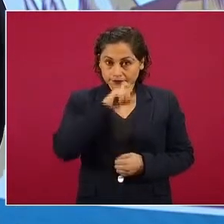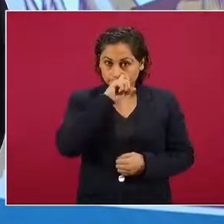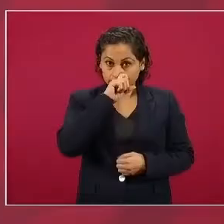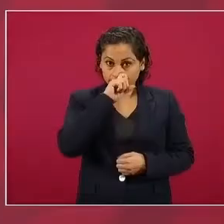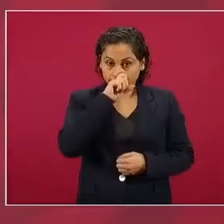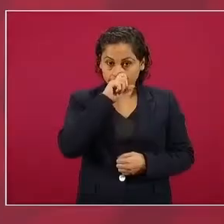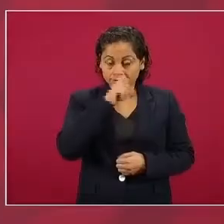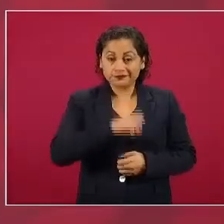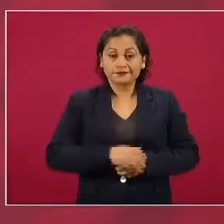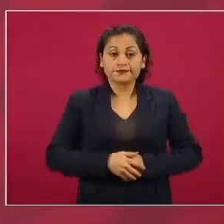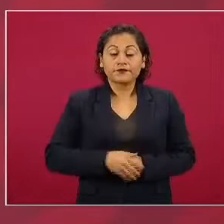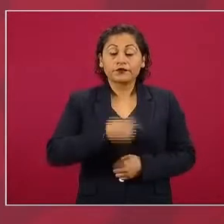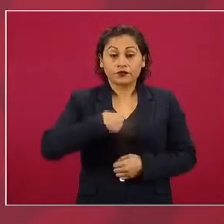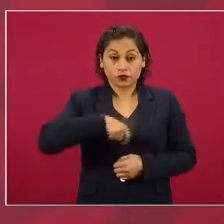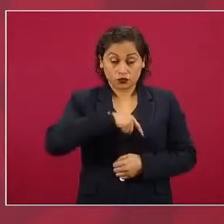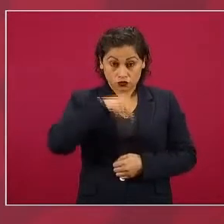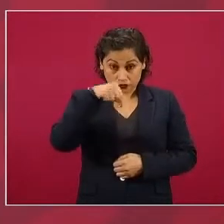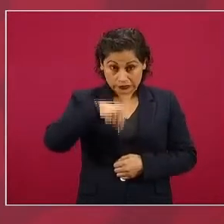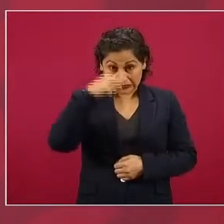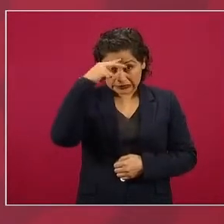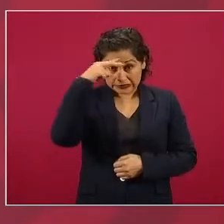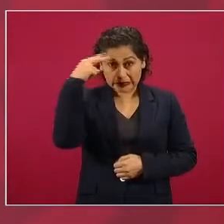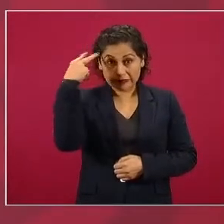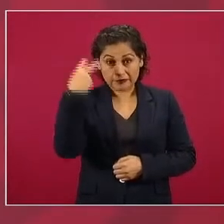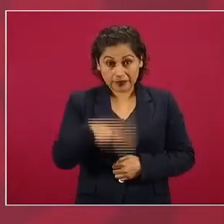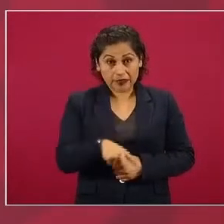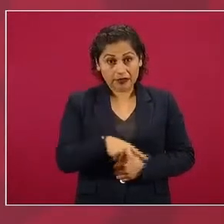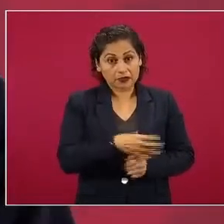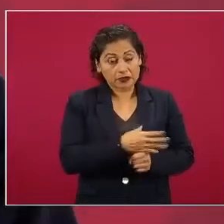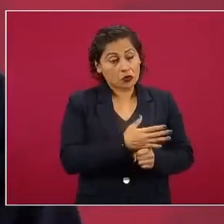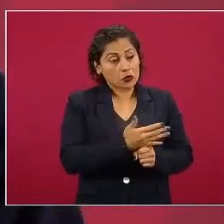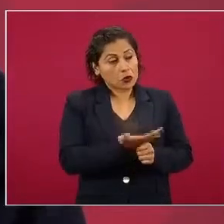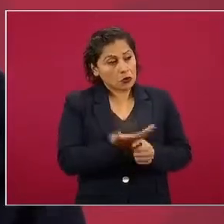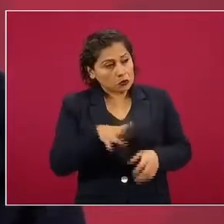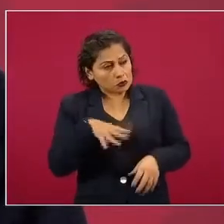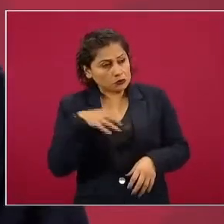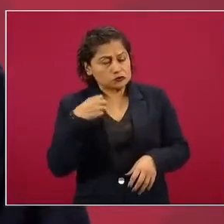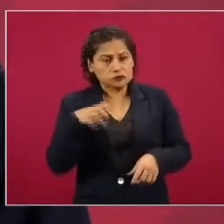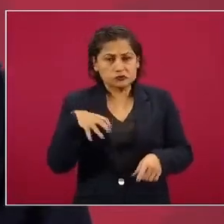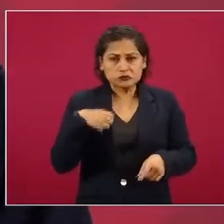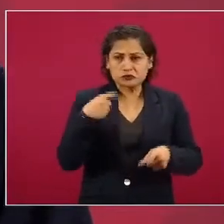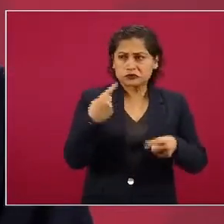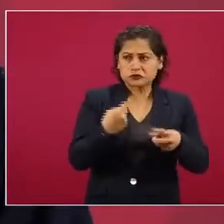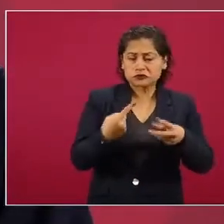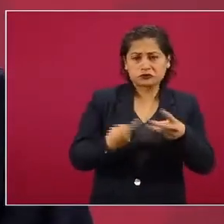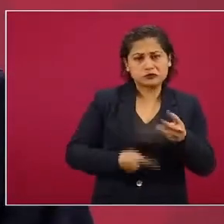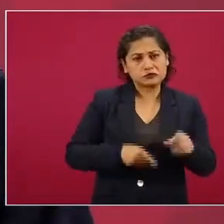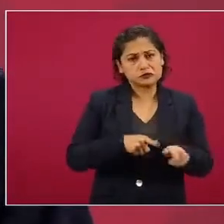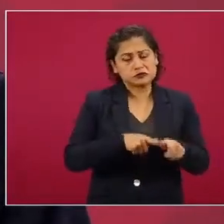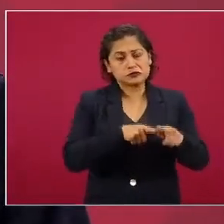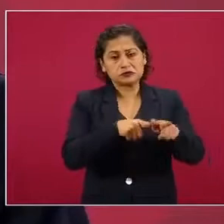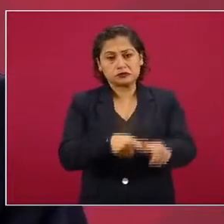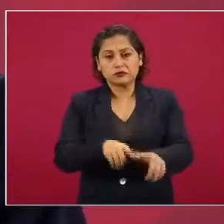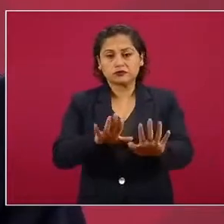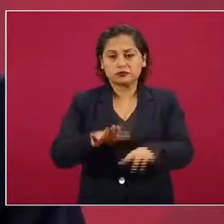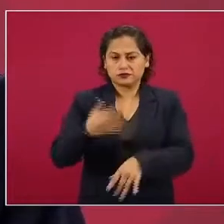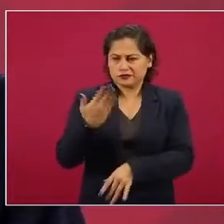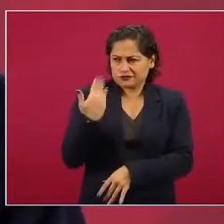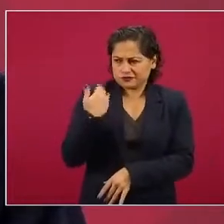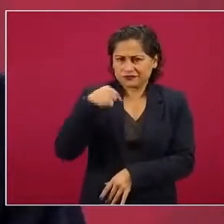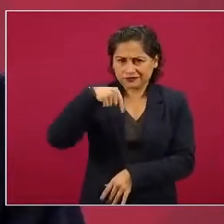Hemos hecho todo y lo vamos a seguir haciendo. Hace 2 días dimos aquí a conocer un nuevo